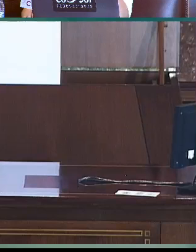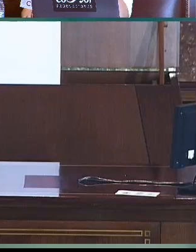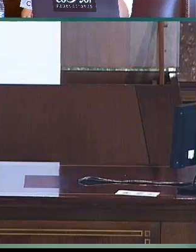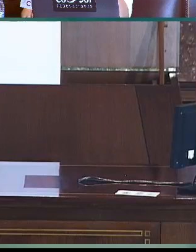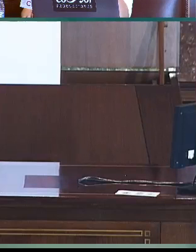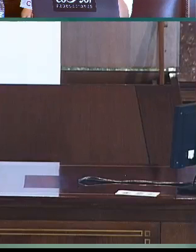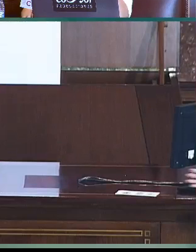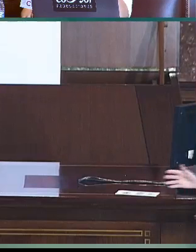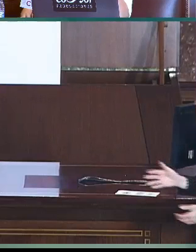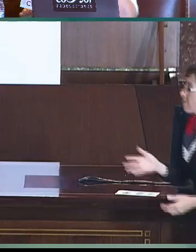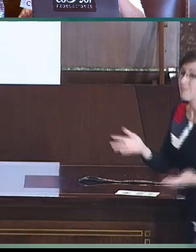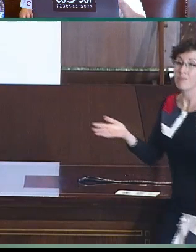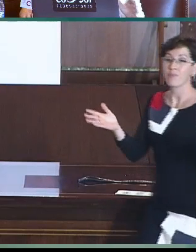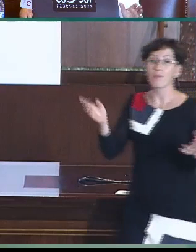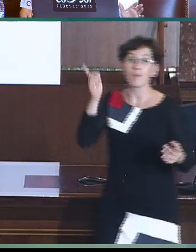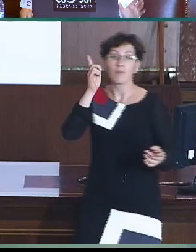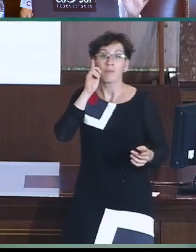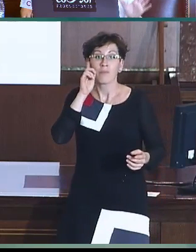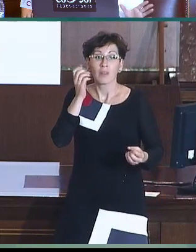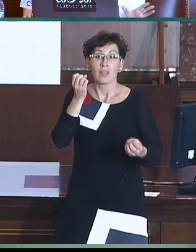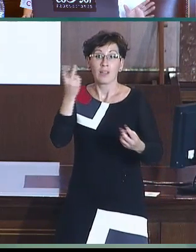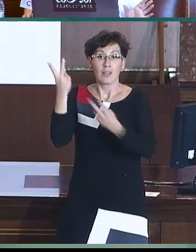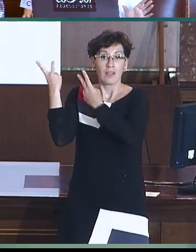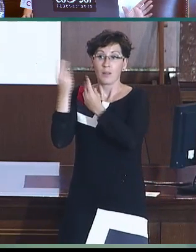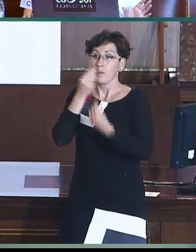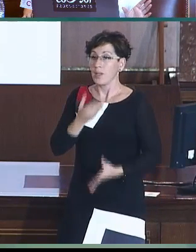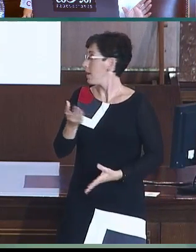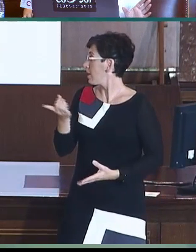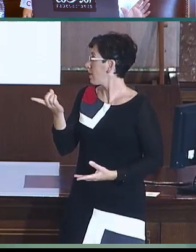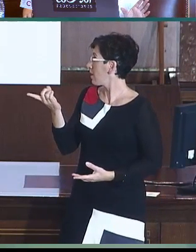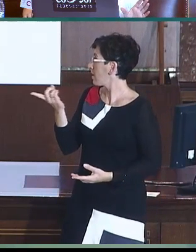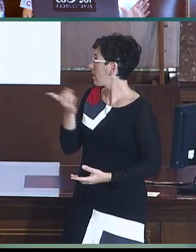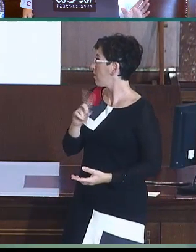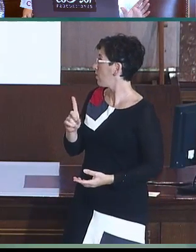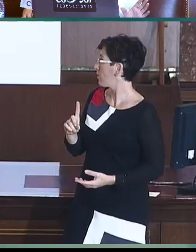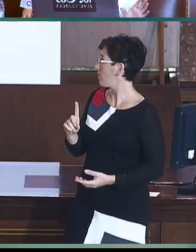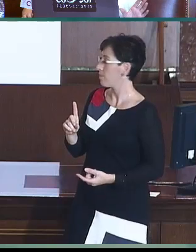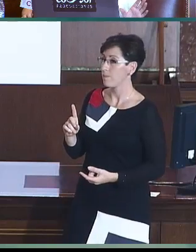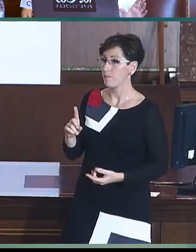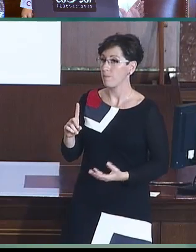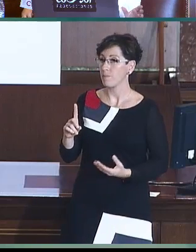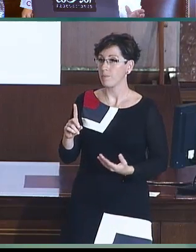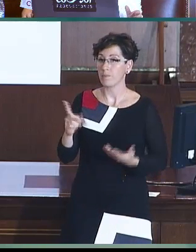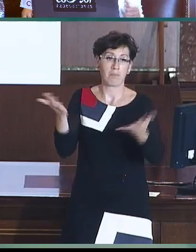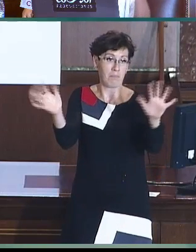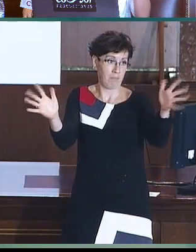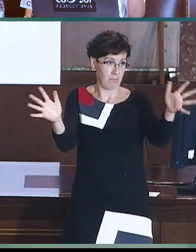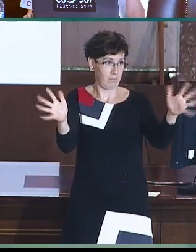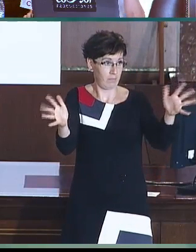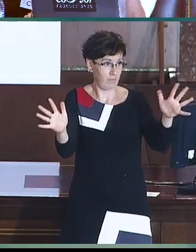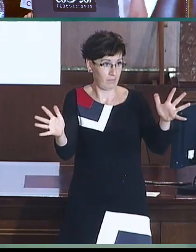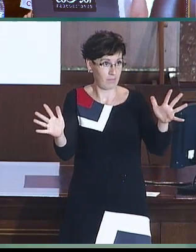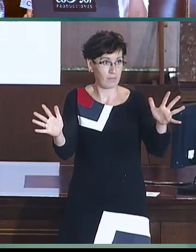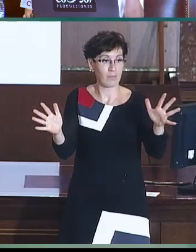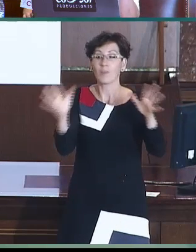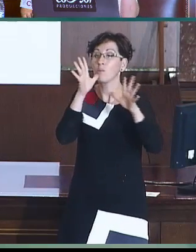Bueno, sí, no sé si veis, pero... ¿me dejas la imagen? Sí. Bueno, se quedaría... Bueno, es que